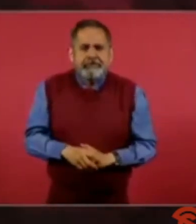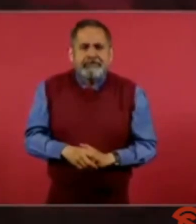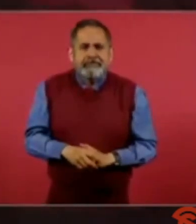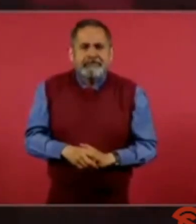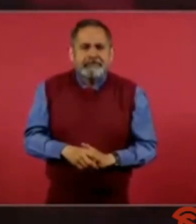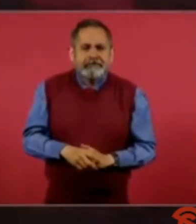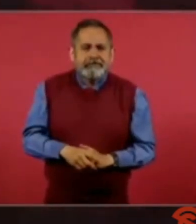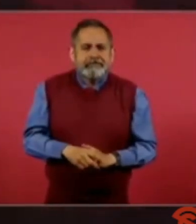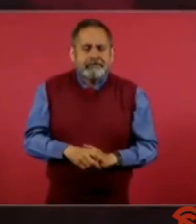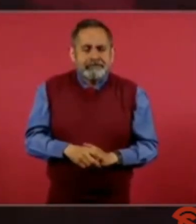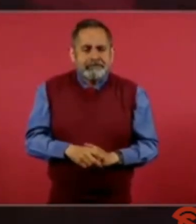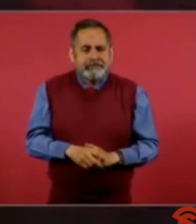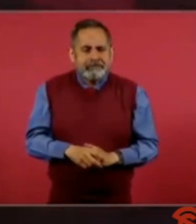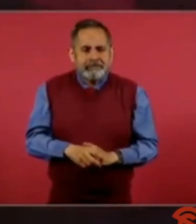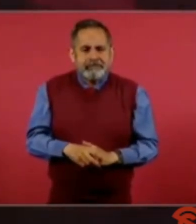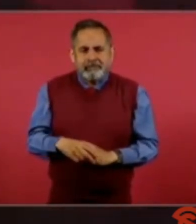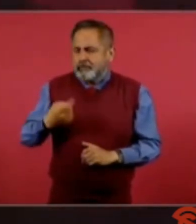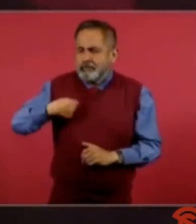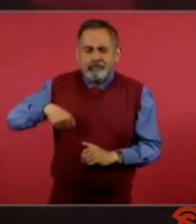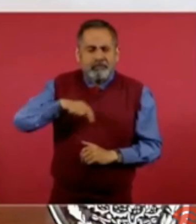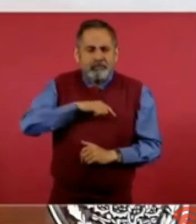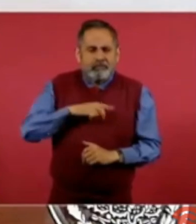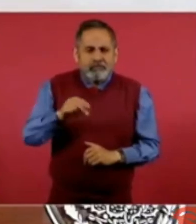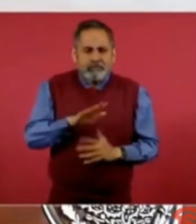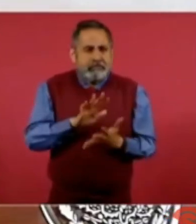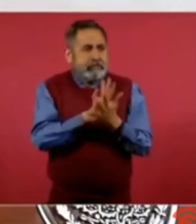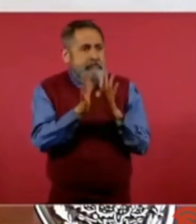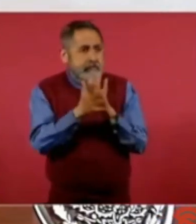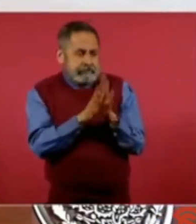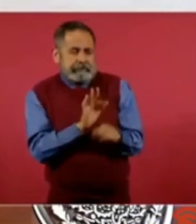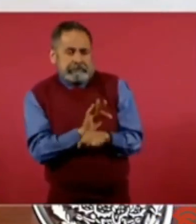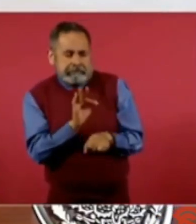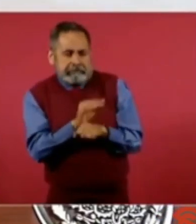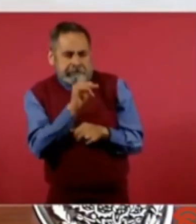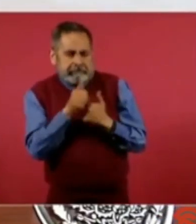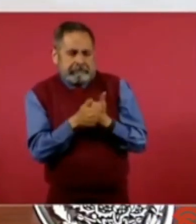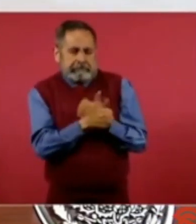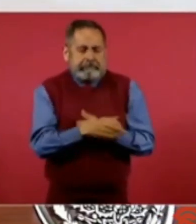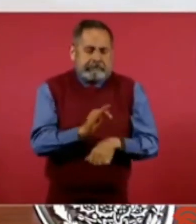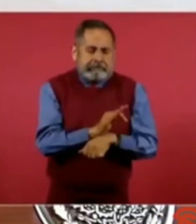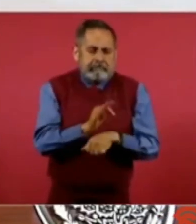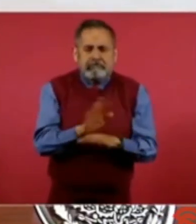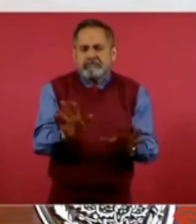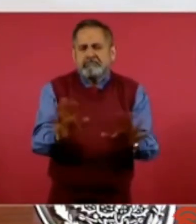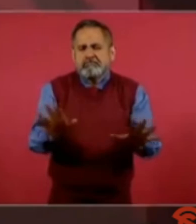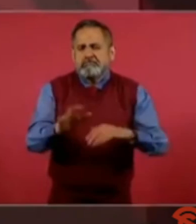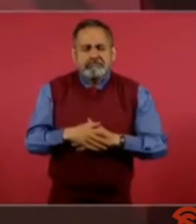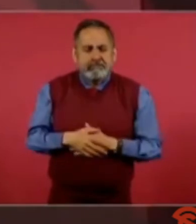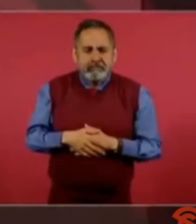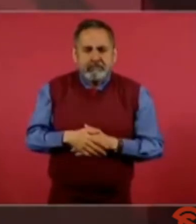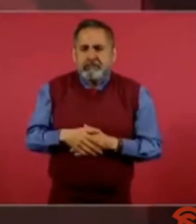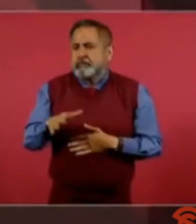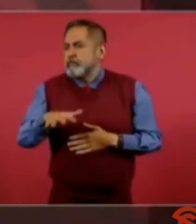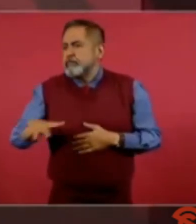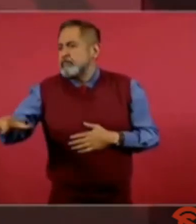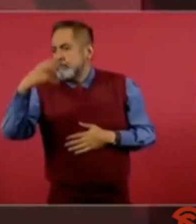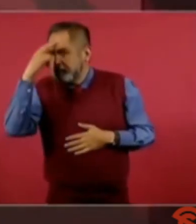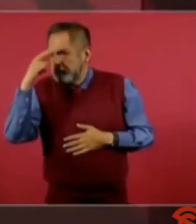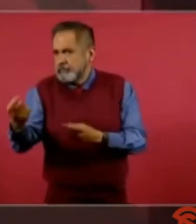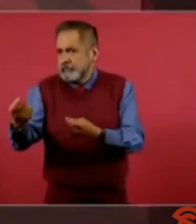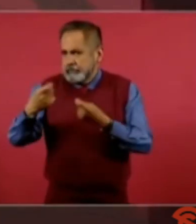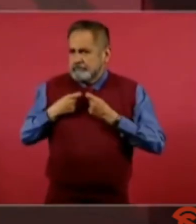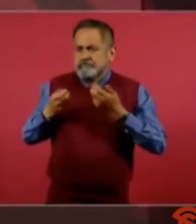nosotros no somos alcahuetes de nadie nosotros representamos al pueblo de